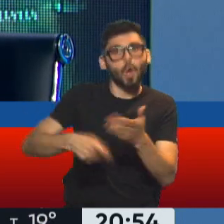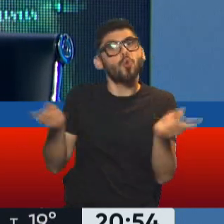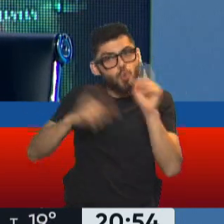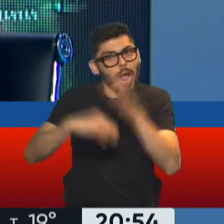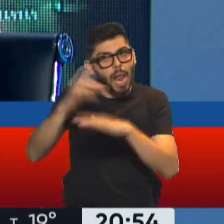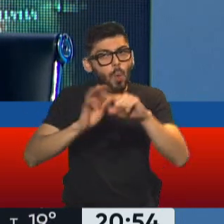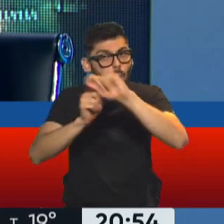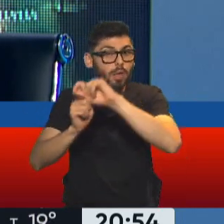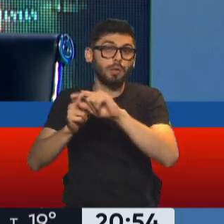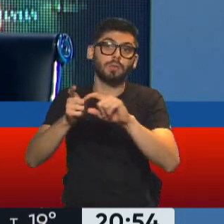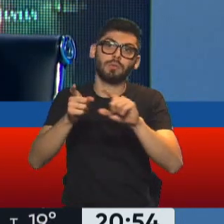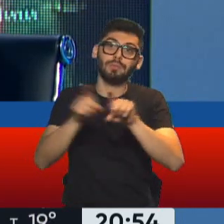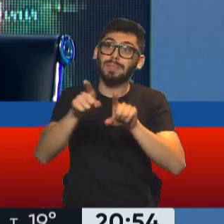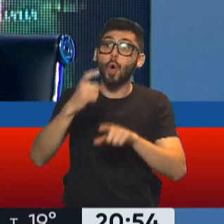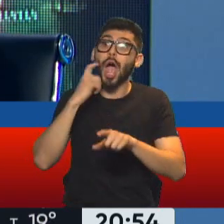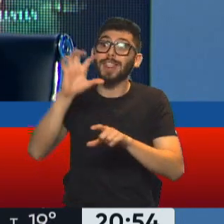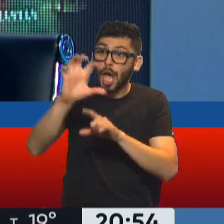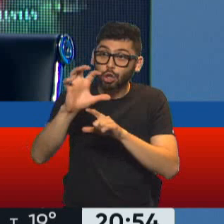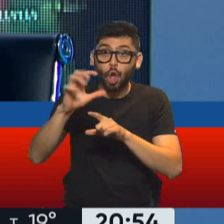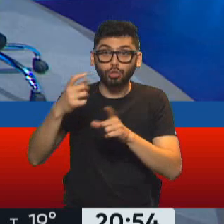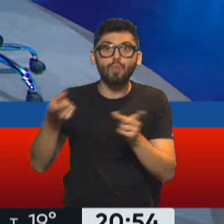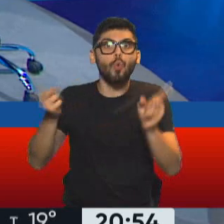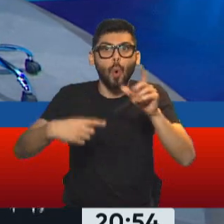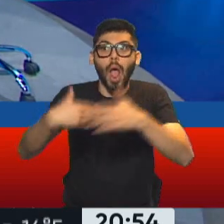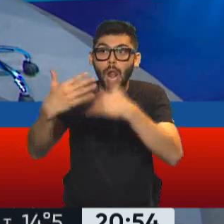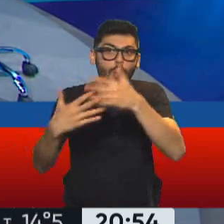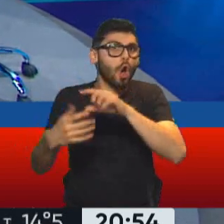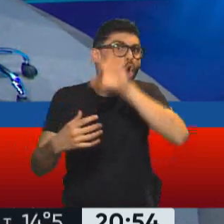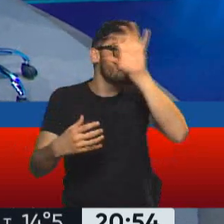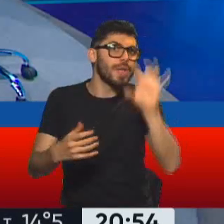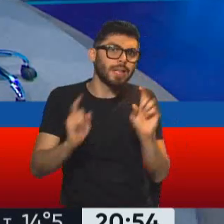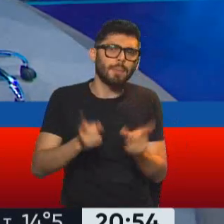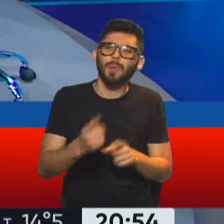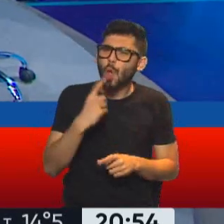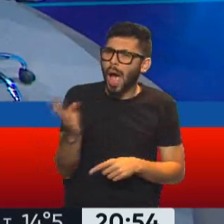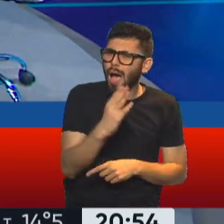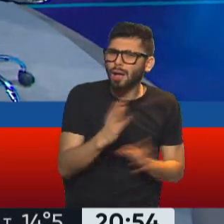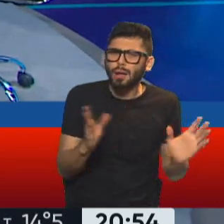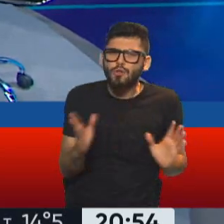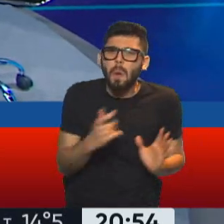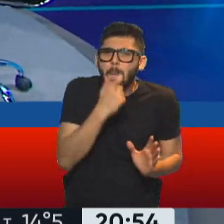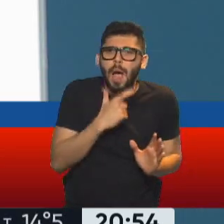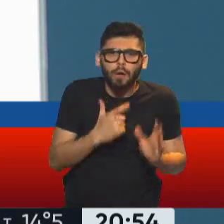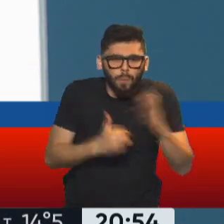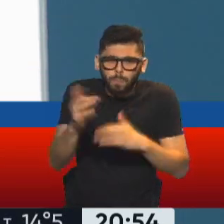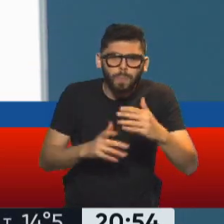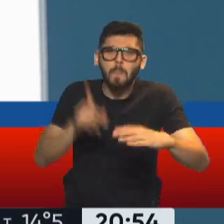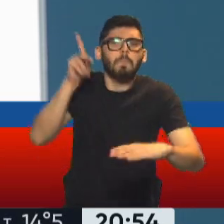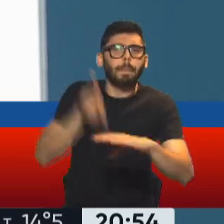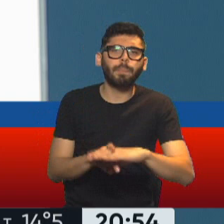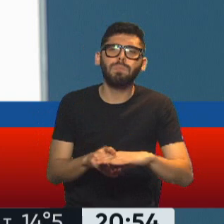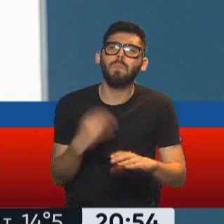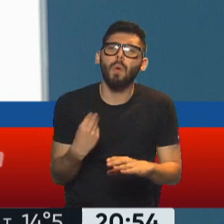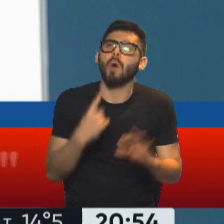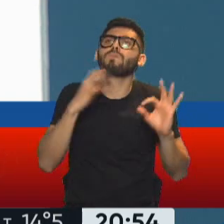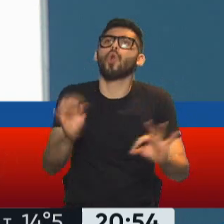pasando en Entre Ríos está pasando en cada una de las provincias de la Argentina. Ahora, ¿por qué no las terminaban? ¿Cuál es el motivo? Bueno, a partir porque de que